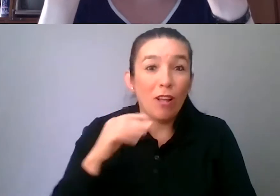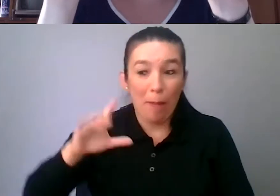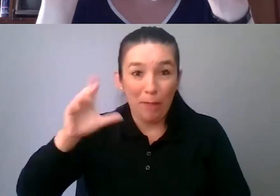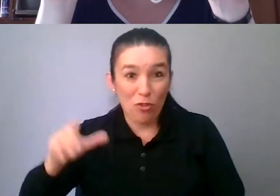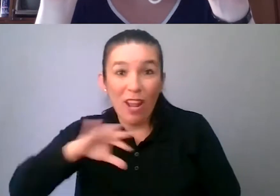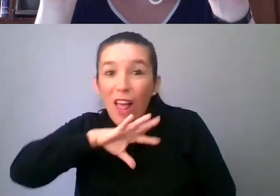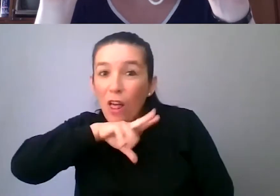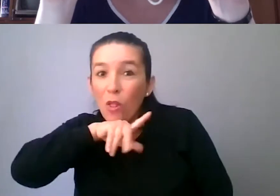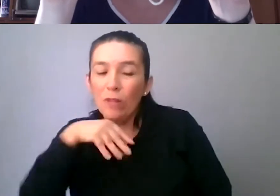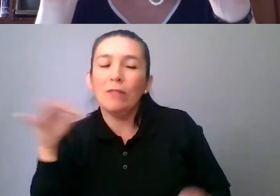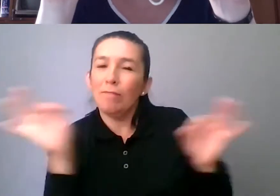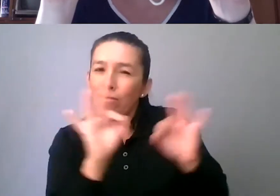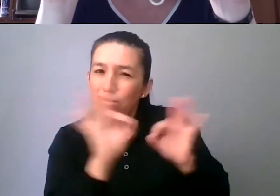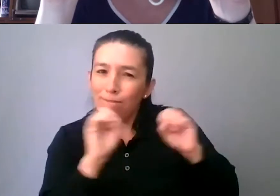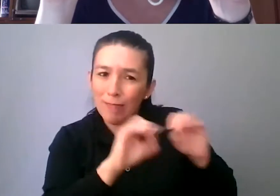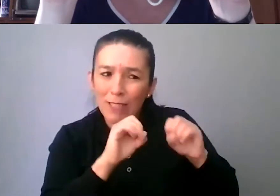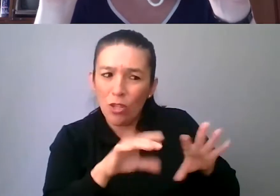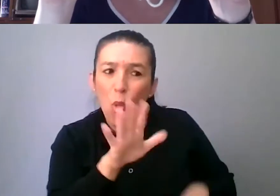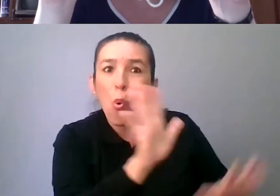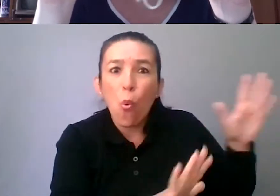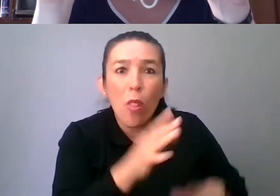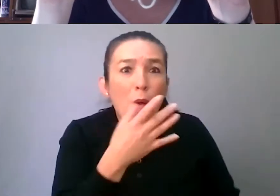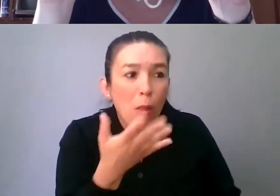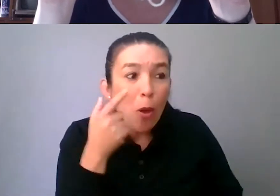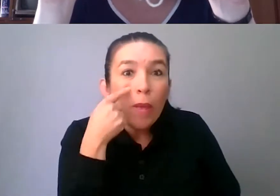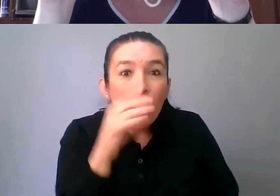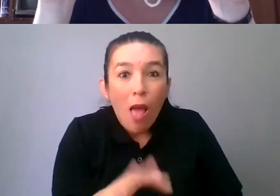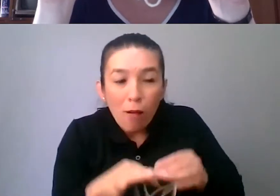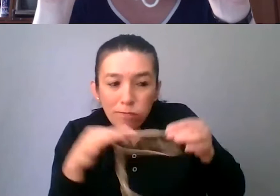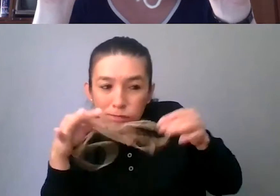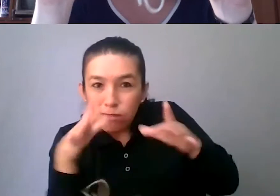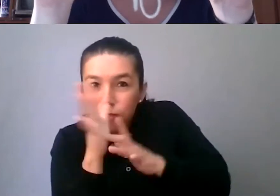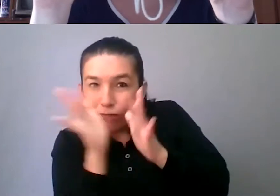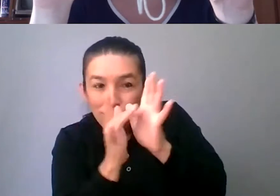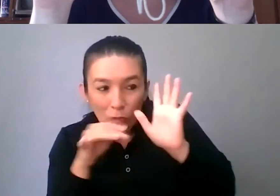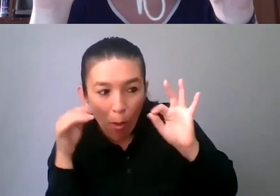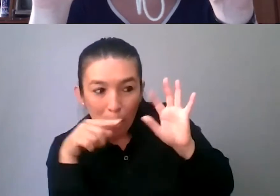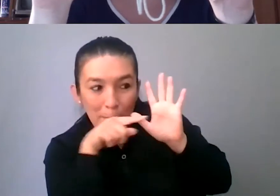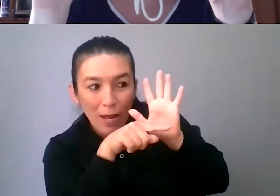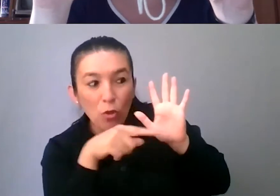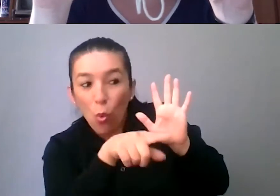cuidado, se los mostraban gráficamente, o sea, una figura súper concreta.